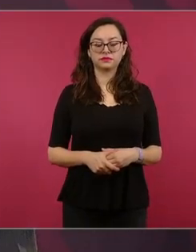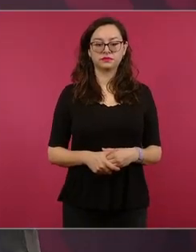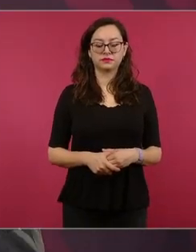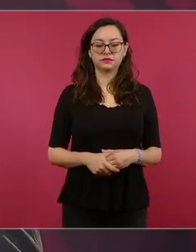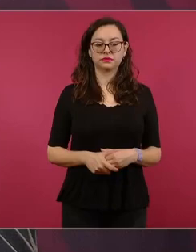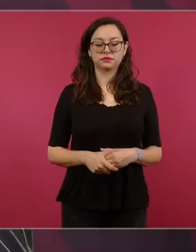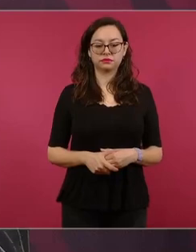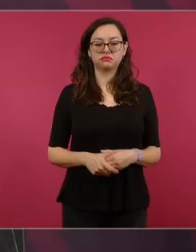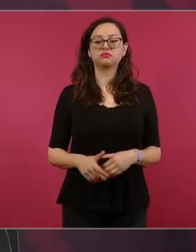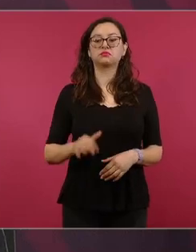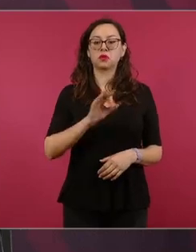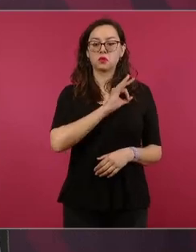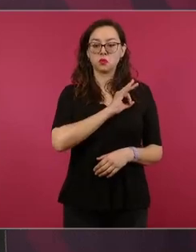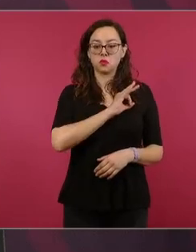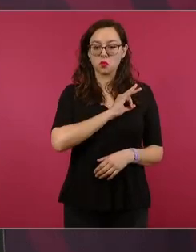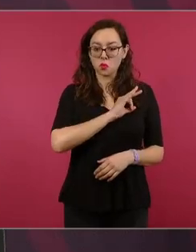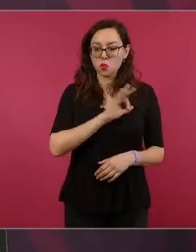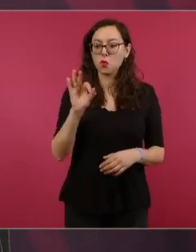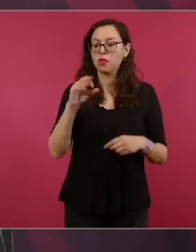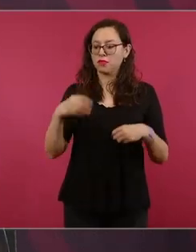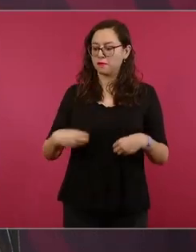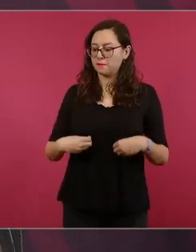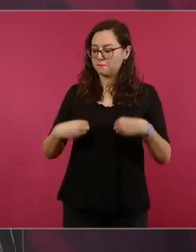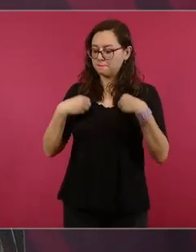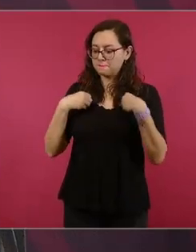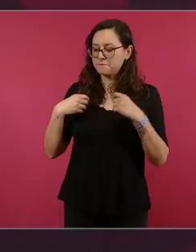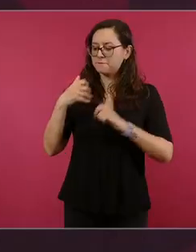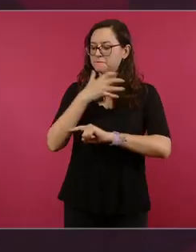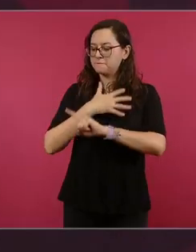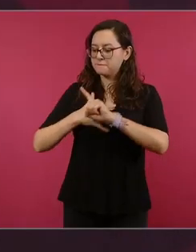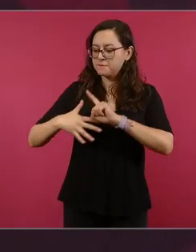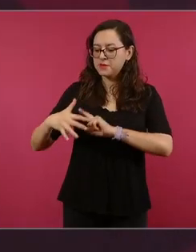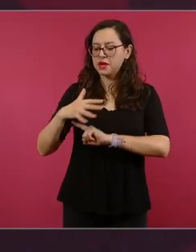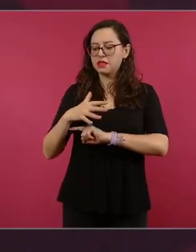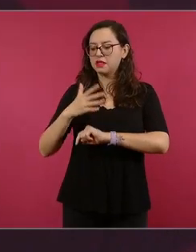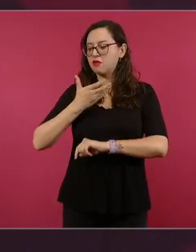un estilo de vida, una forma de vida